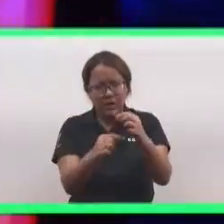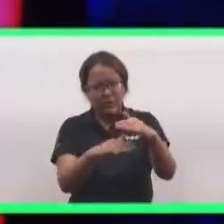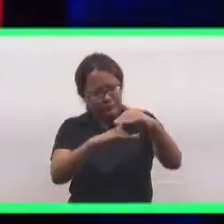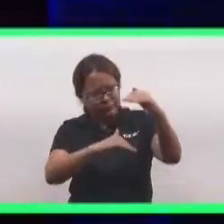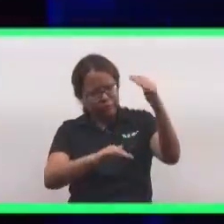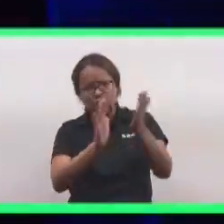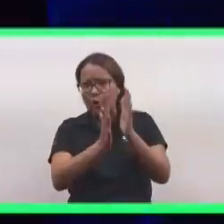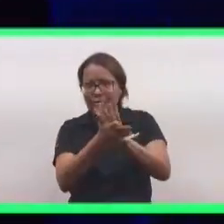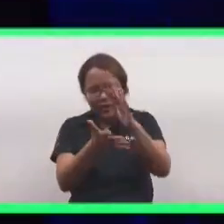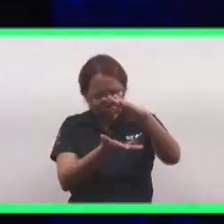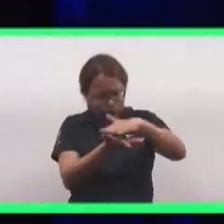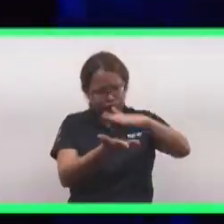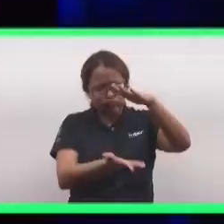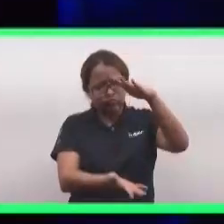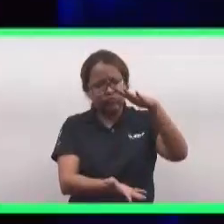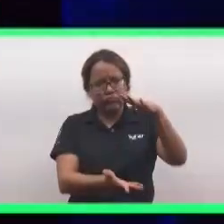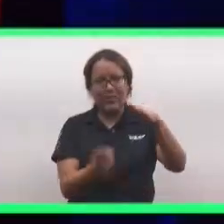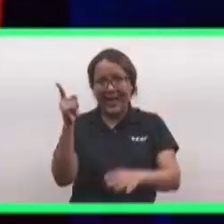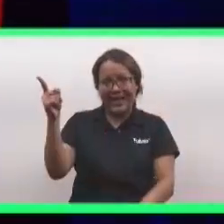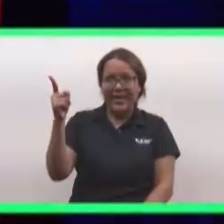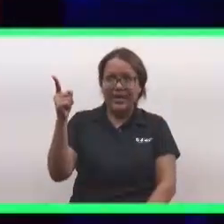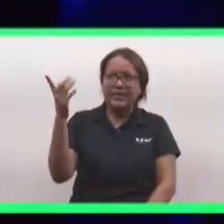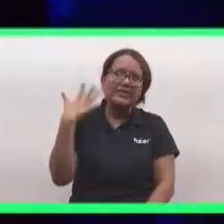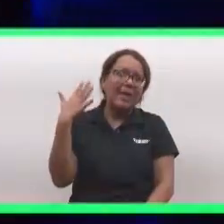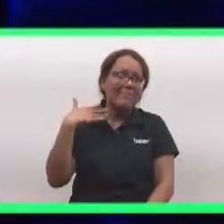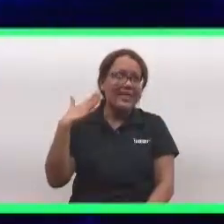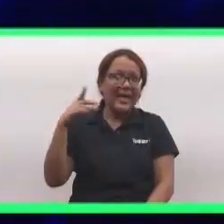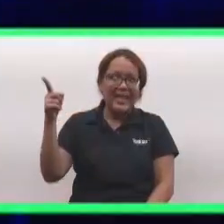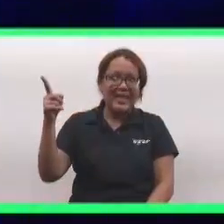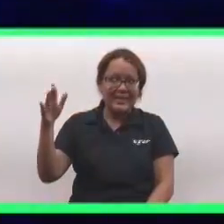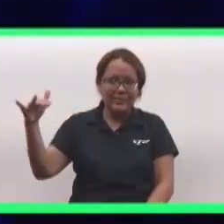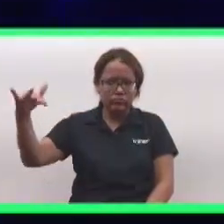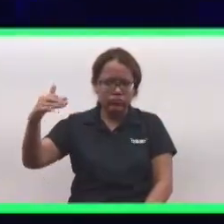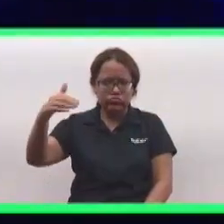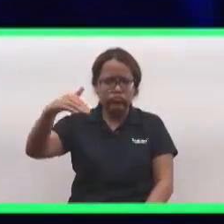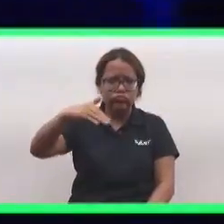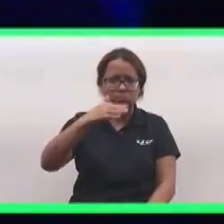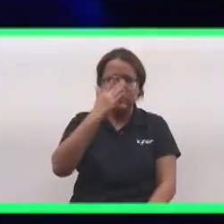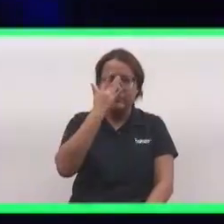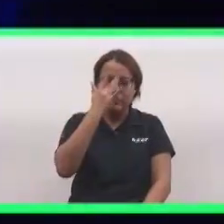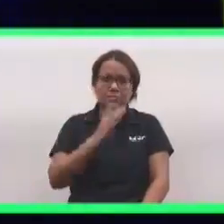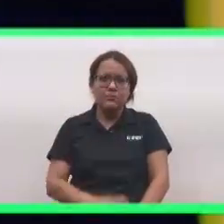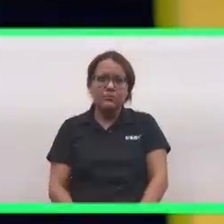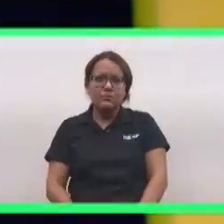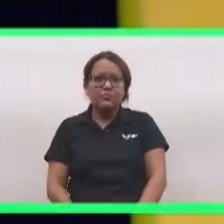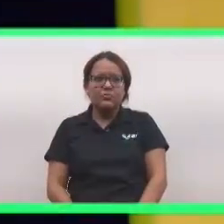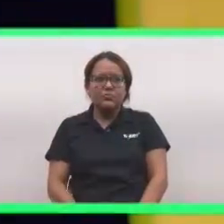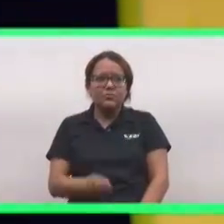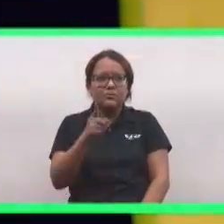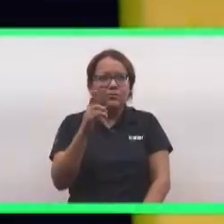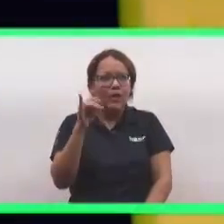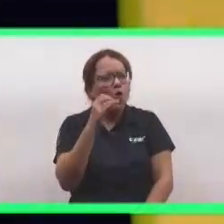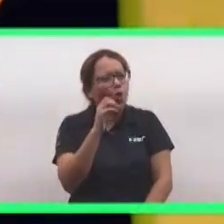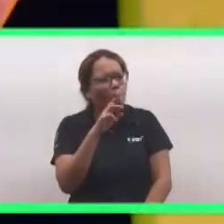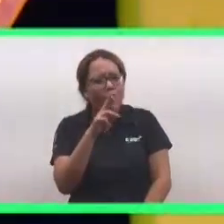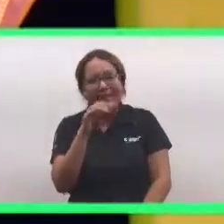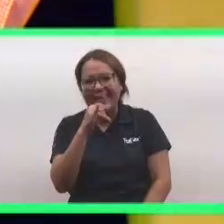terrible. De San Miguel veníamos, creo yo. Y veníamos a la carretera. Y este Jorge, que lo que no sabe se lo